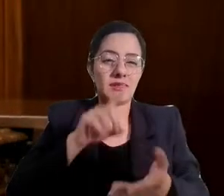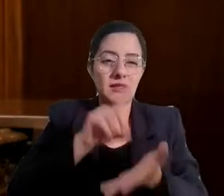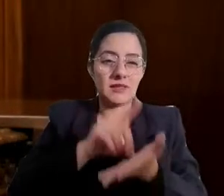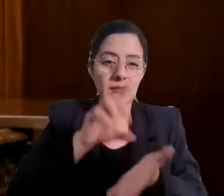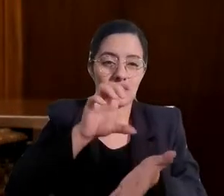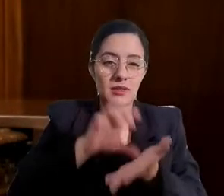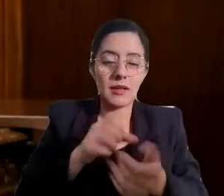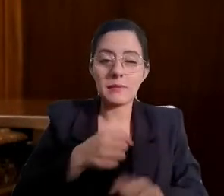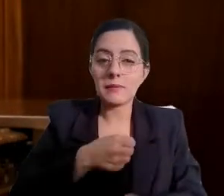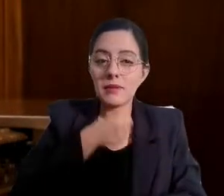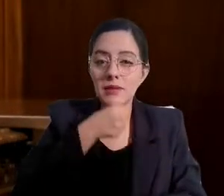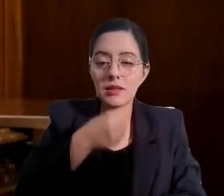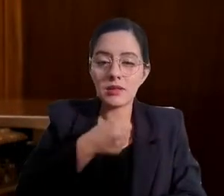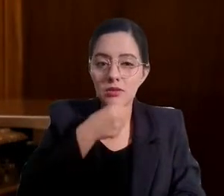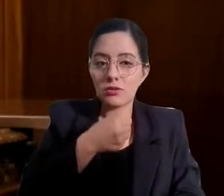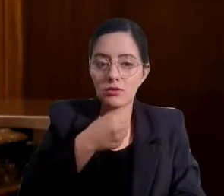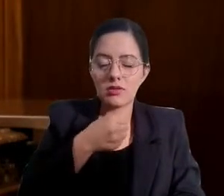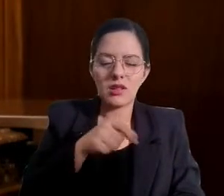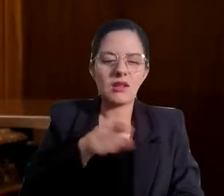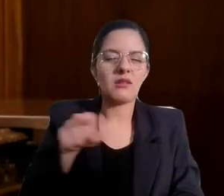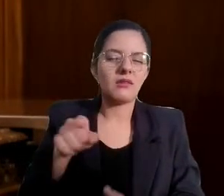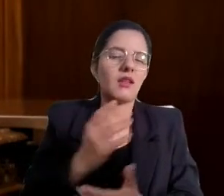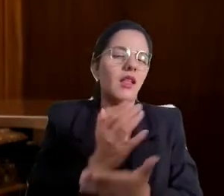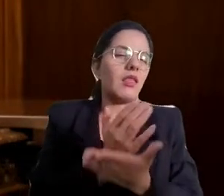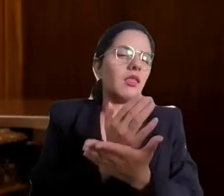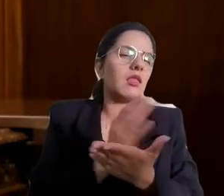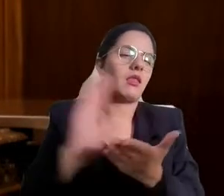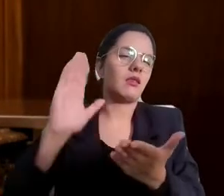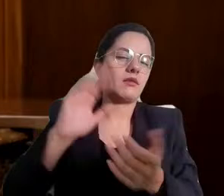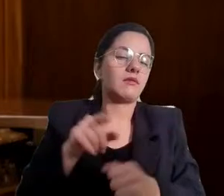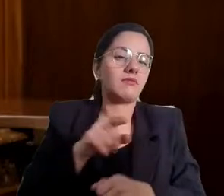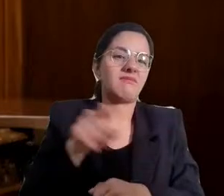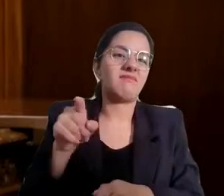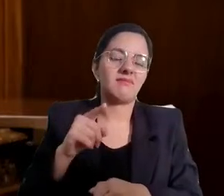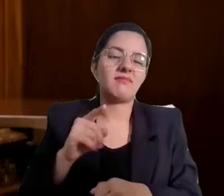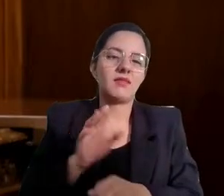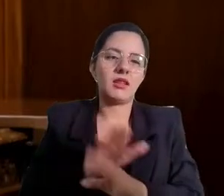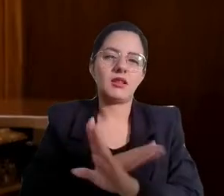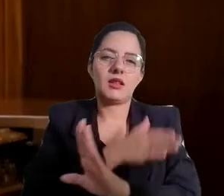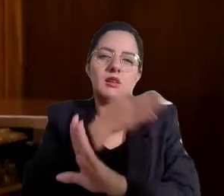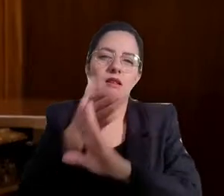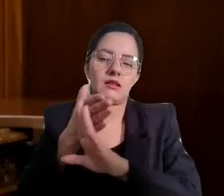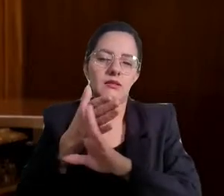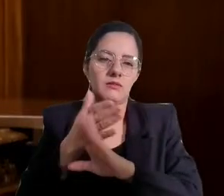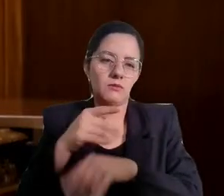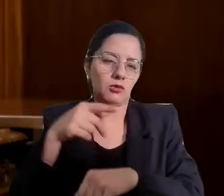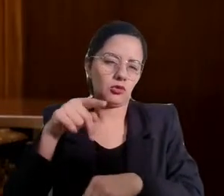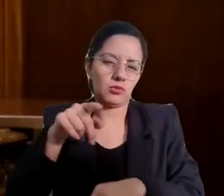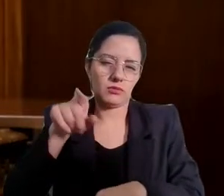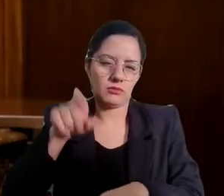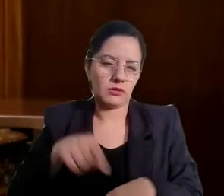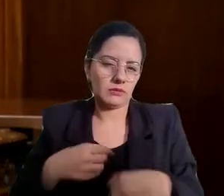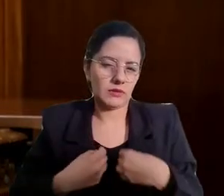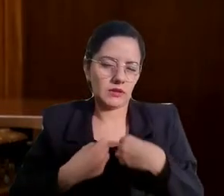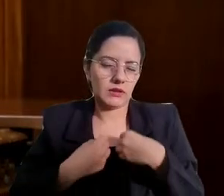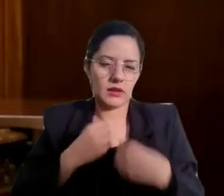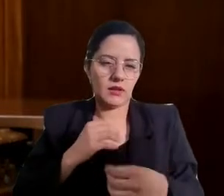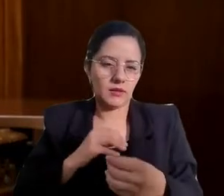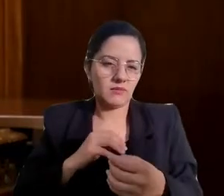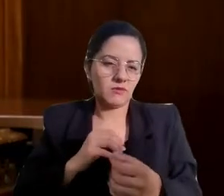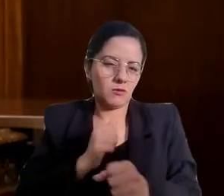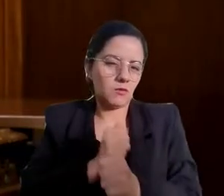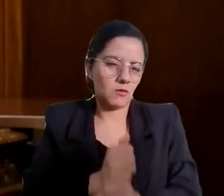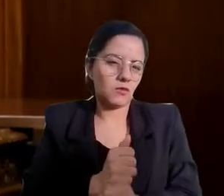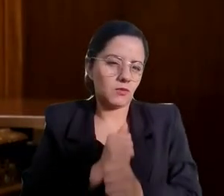adultas mayores se ven marginadas y vulneradas en su condición humana. Situaciones sociales